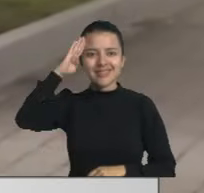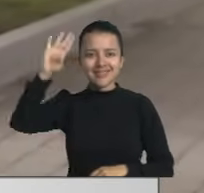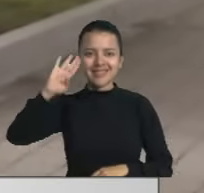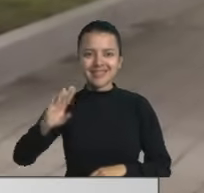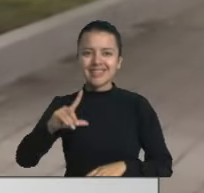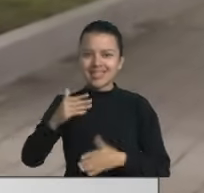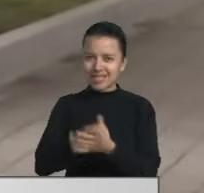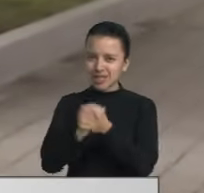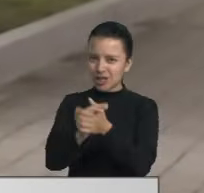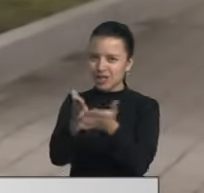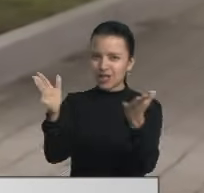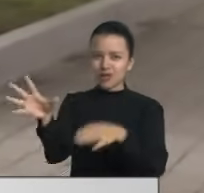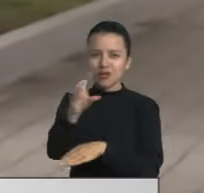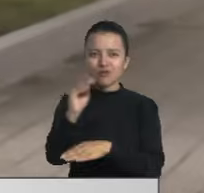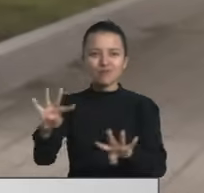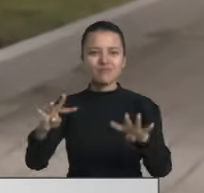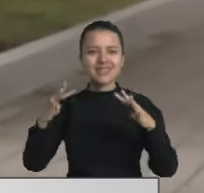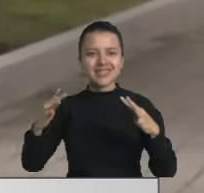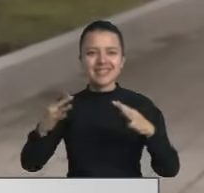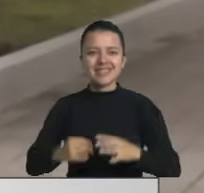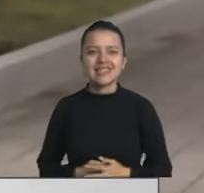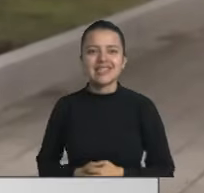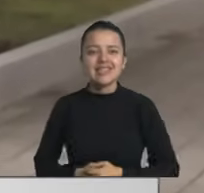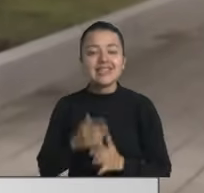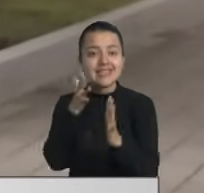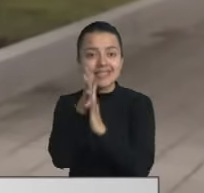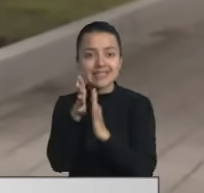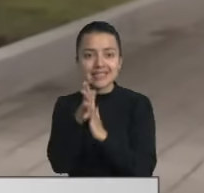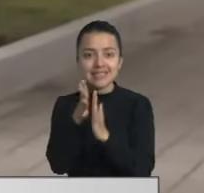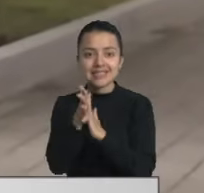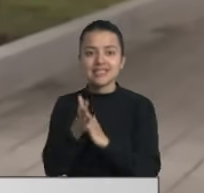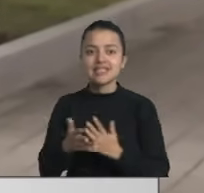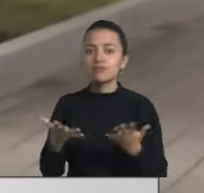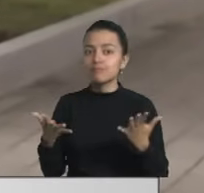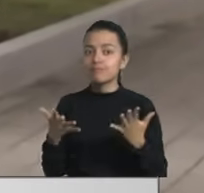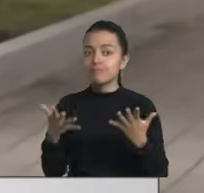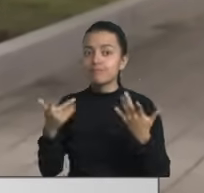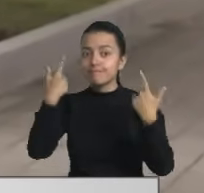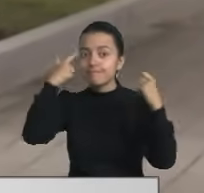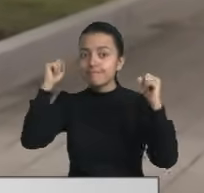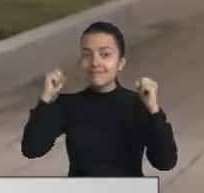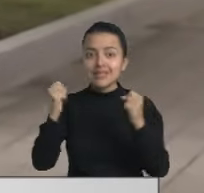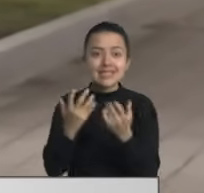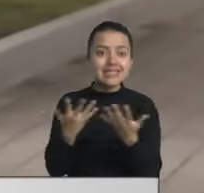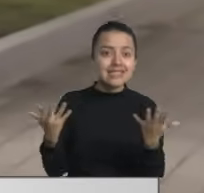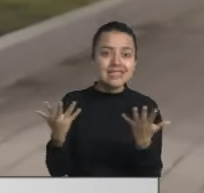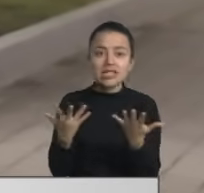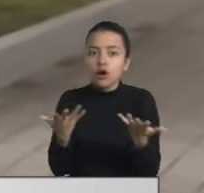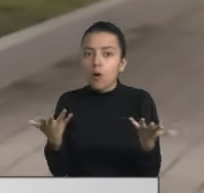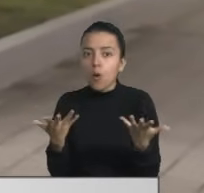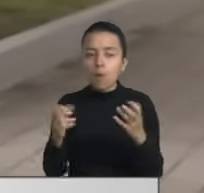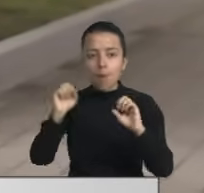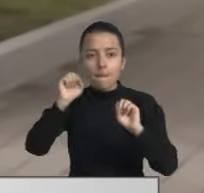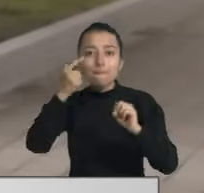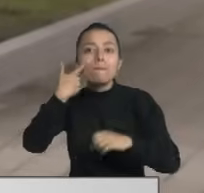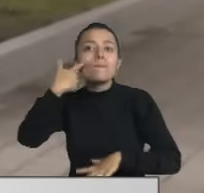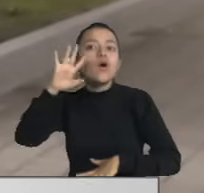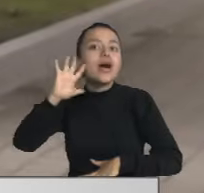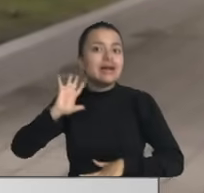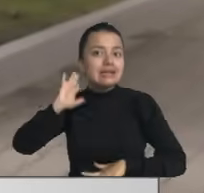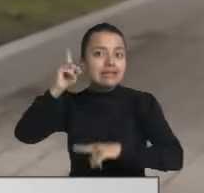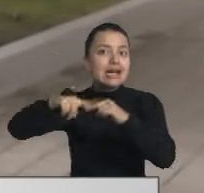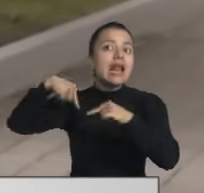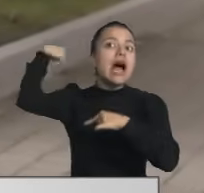cordial saludo para usted y para toda nuestra audiencia. En la agenda informativa mediática del país se ha hablado sobre la posibilidad de un apagón en